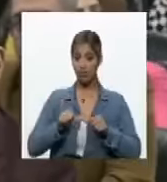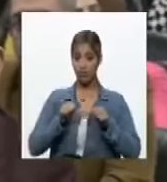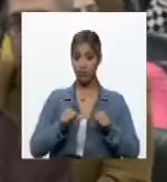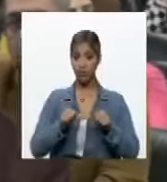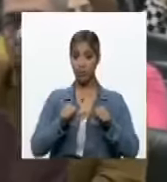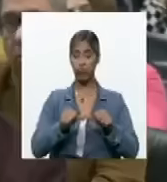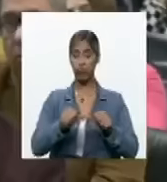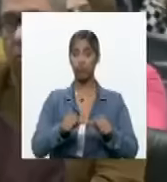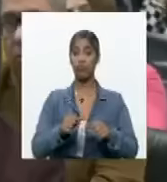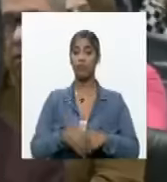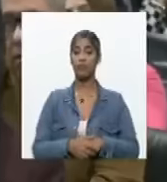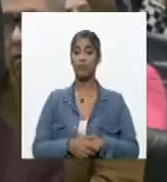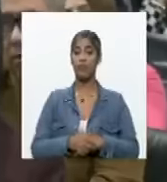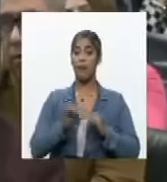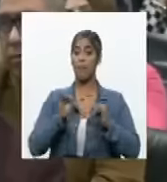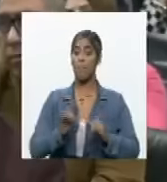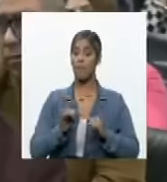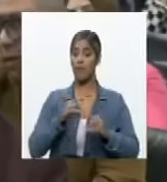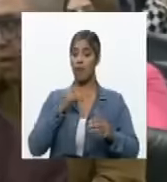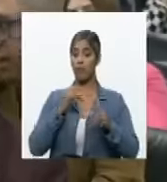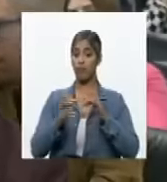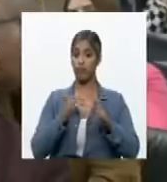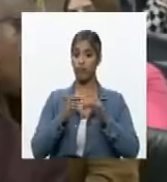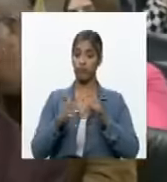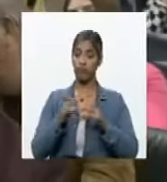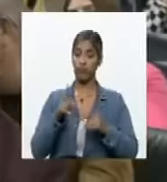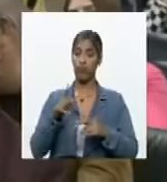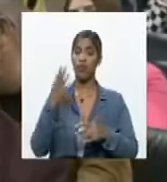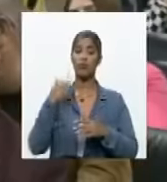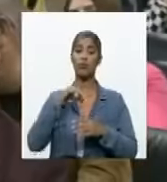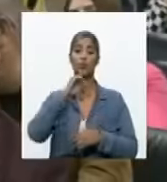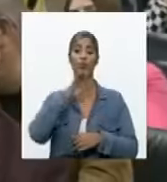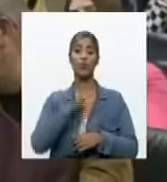la continuación, la masacre del Amparo, de aquella